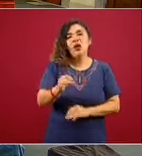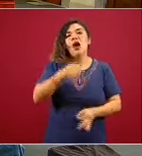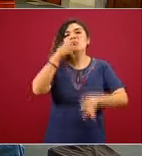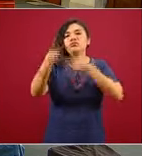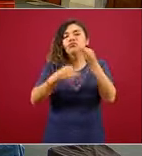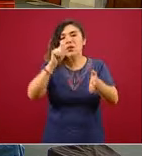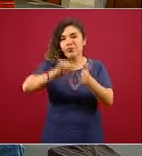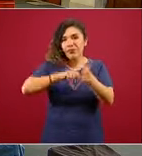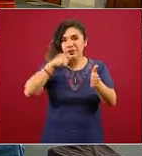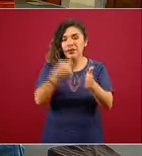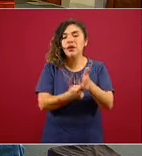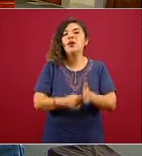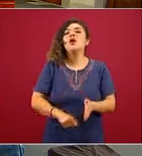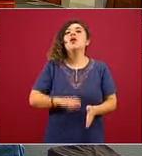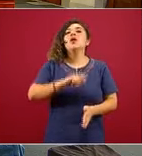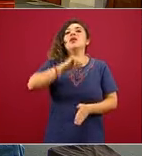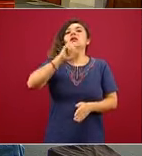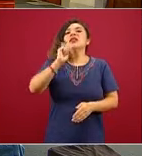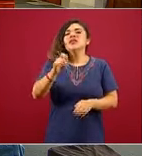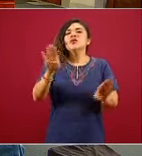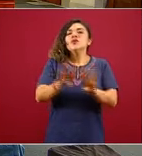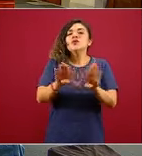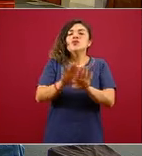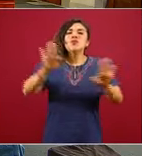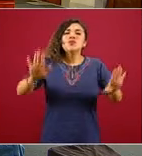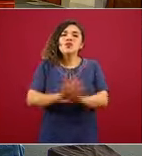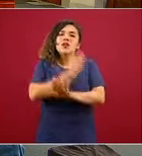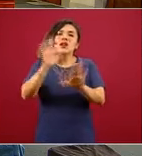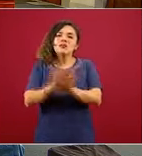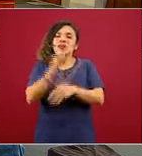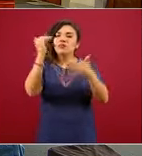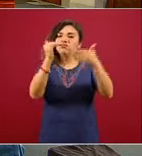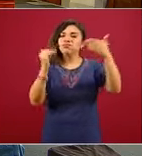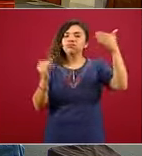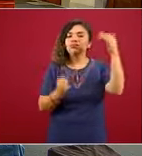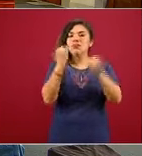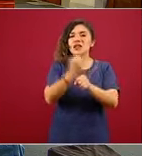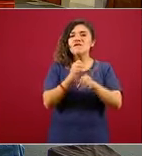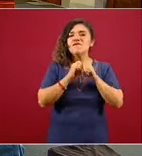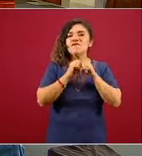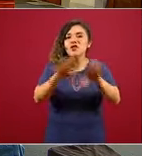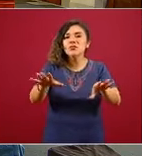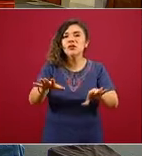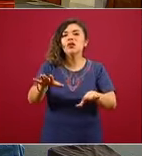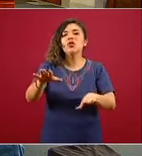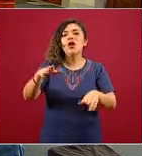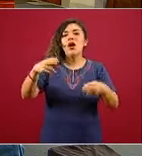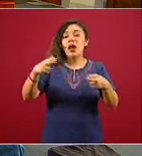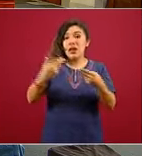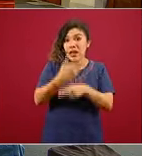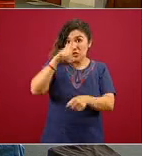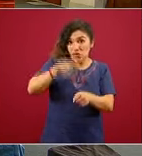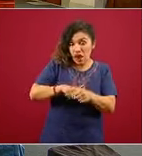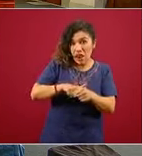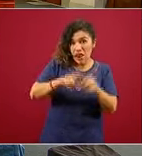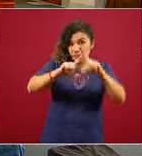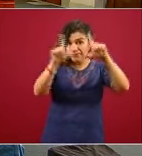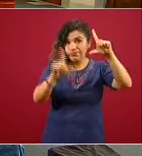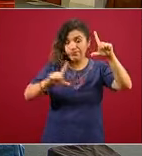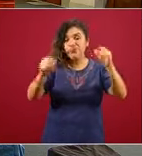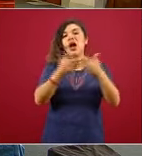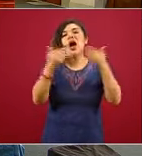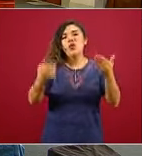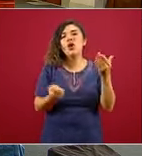comunicado técnico y la actualización de los datos tanto nacionales como ahora con este nuevo